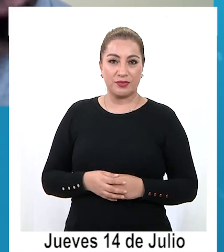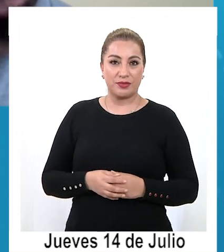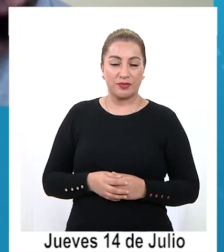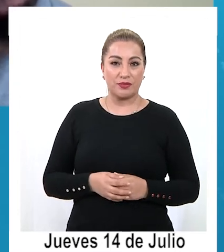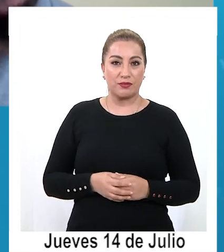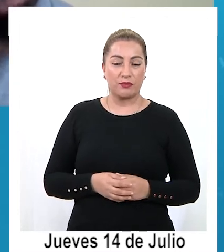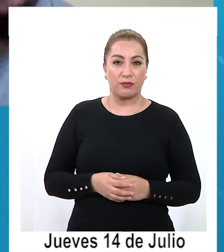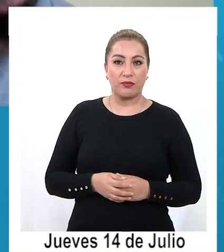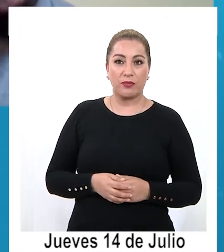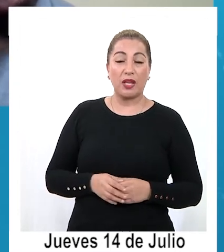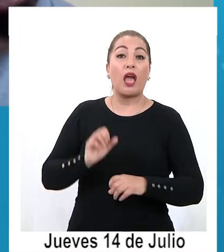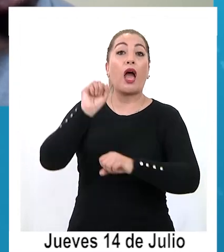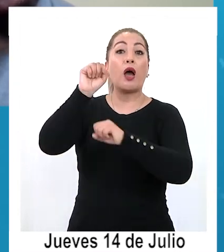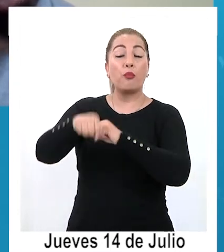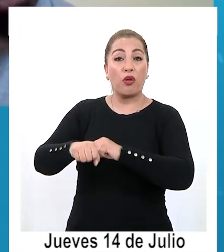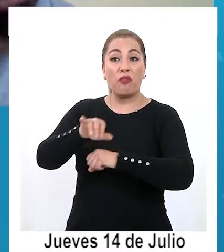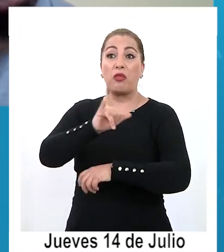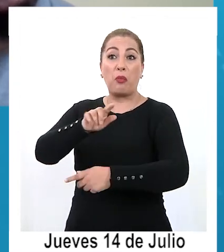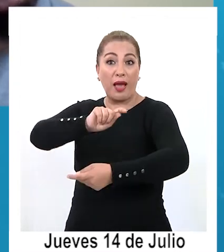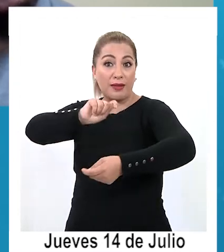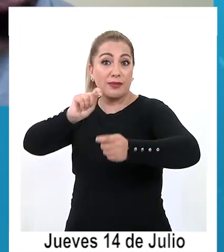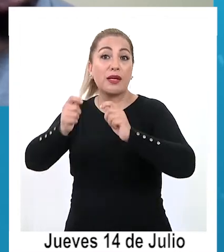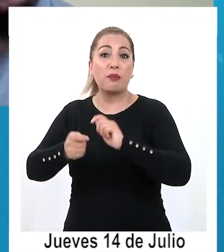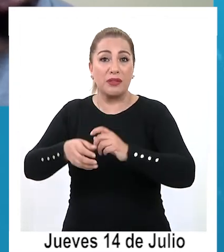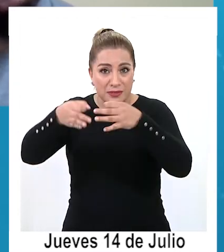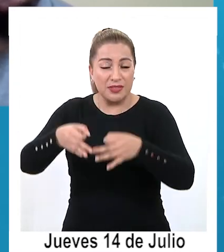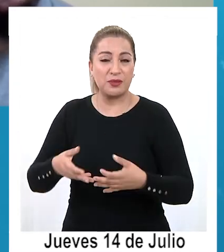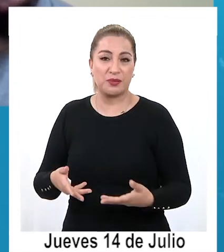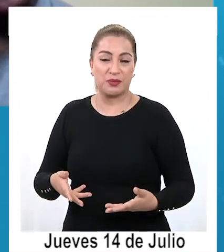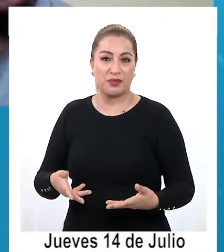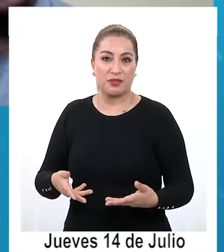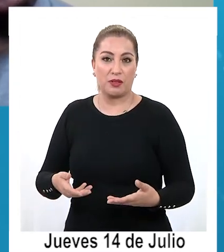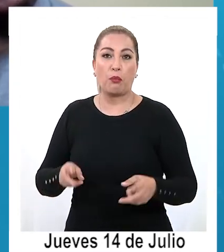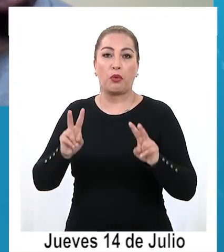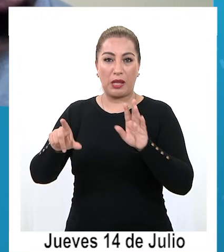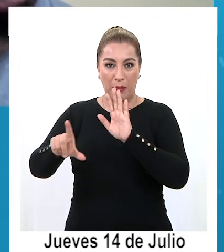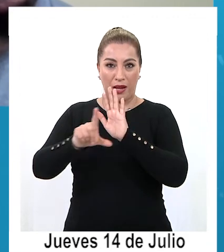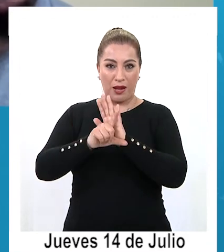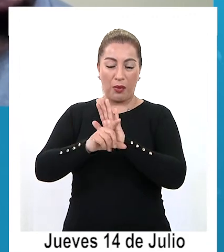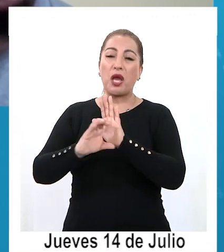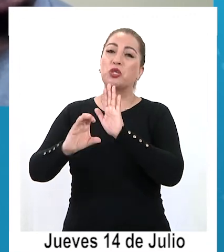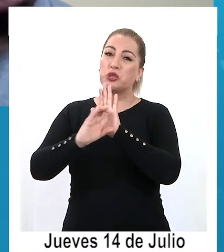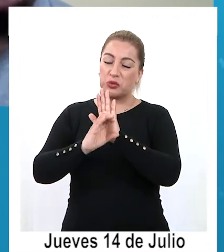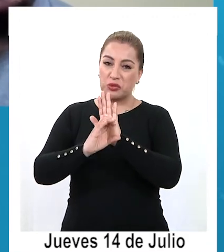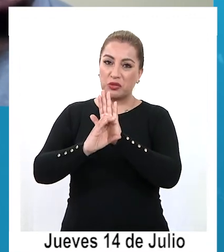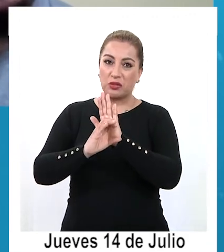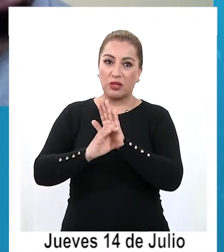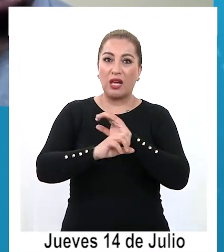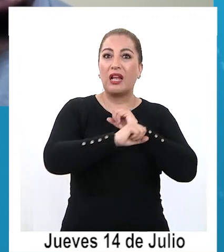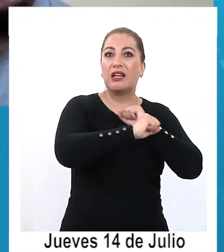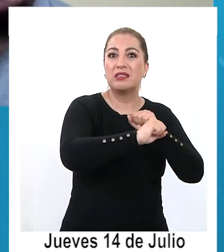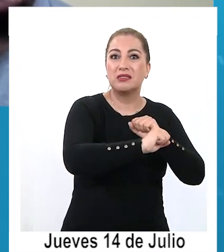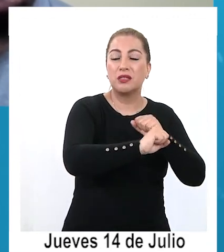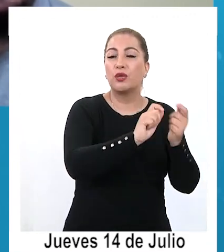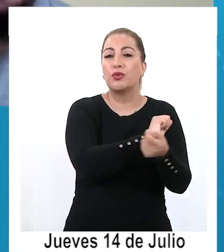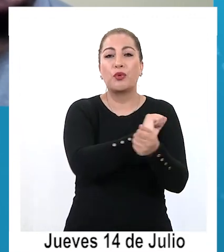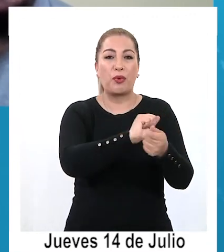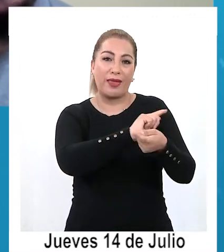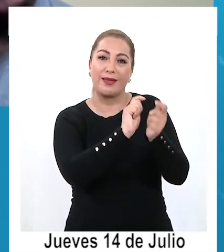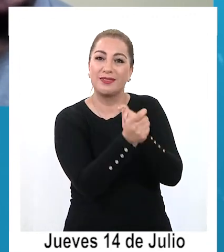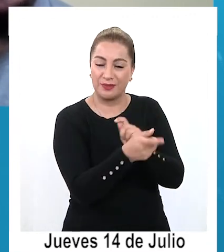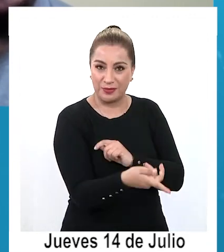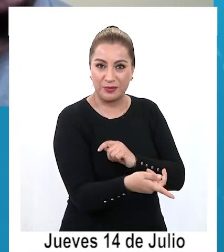Entonces, aprobar para reformar sí está garantizado legalmente o constitucionalmente, pero el rechazo para reformar no está